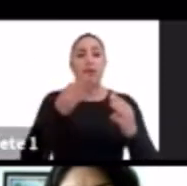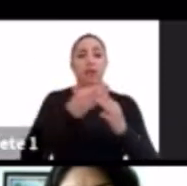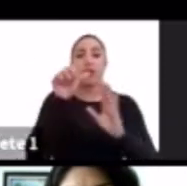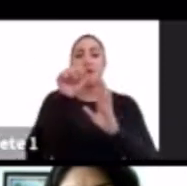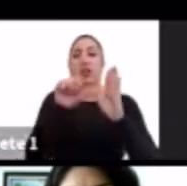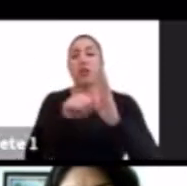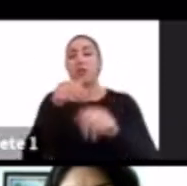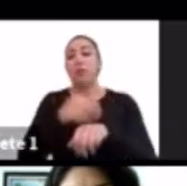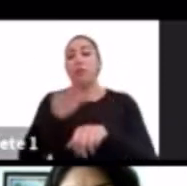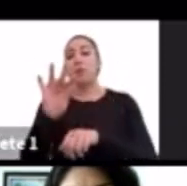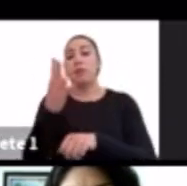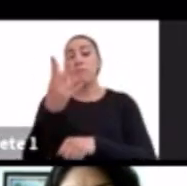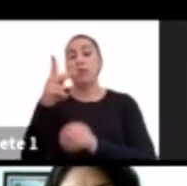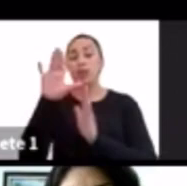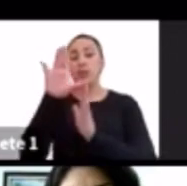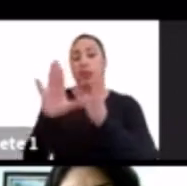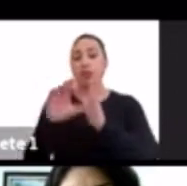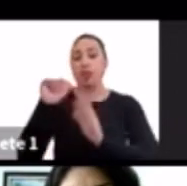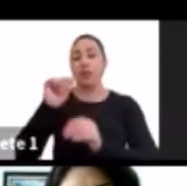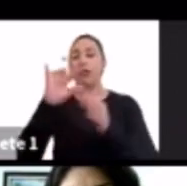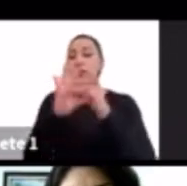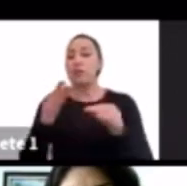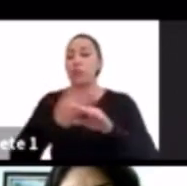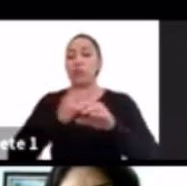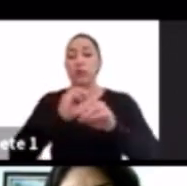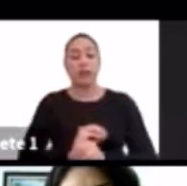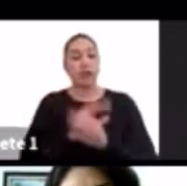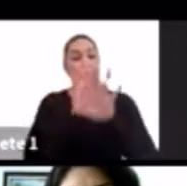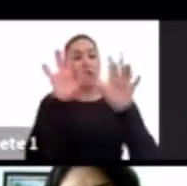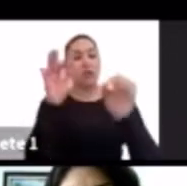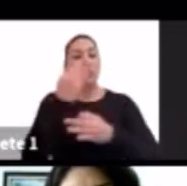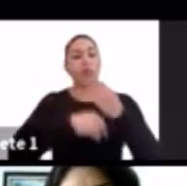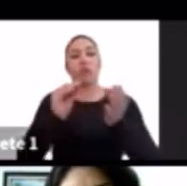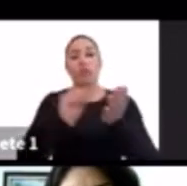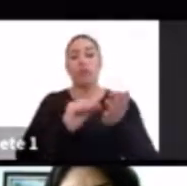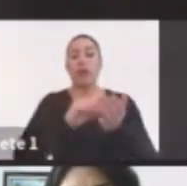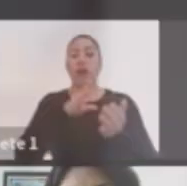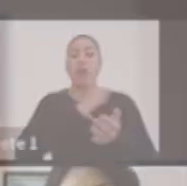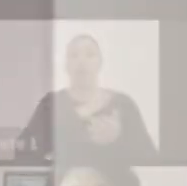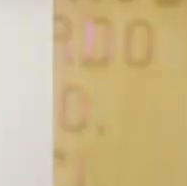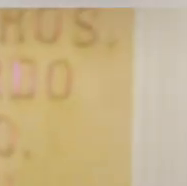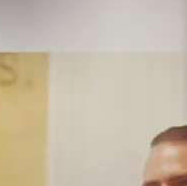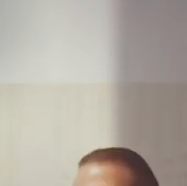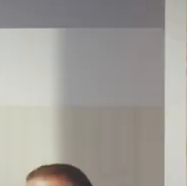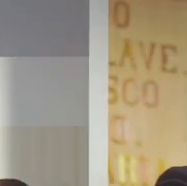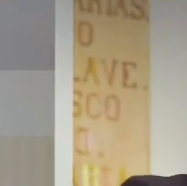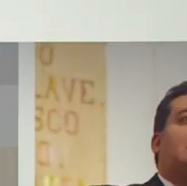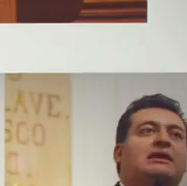Constitucional Local es expreso y está vigente y no deja lugar a interpretaciones.